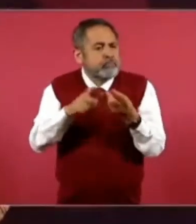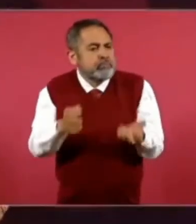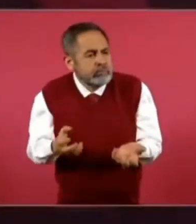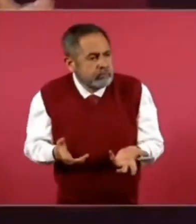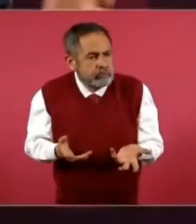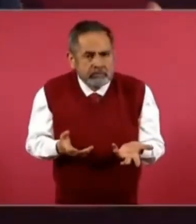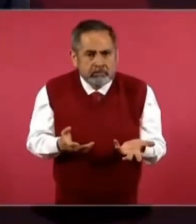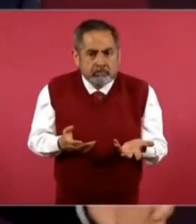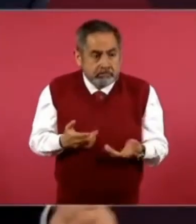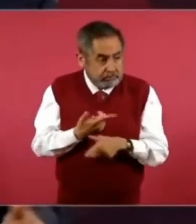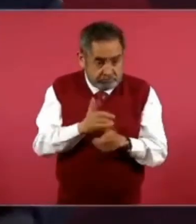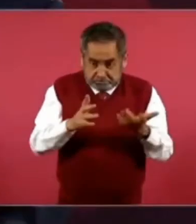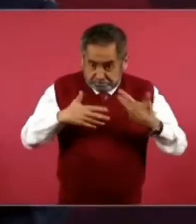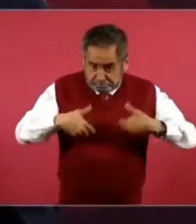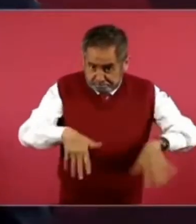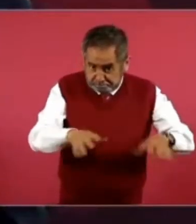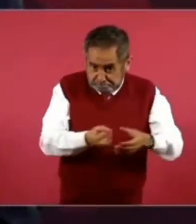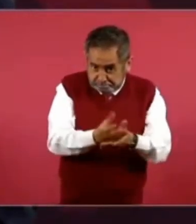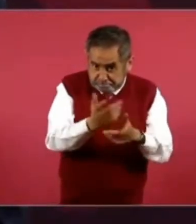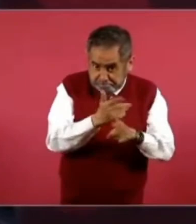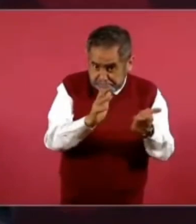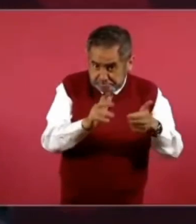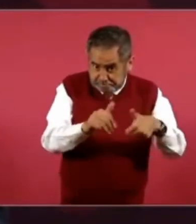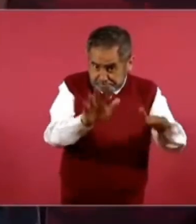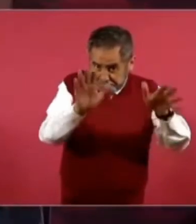Si lo dejaron libre,